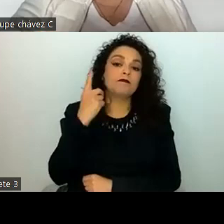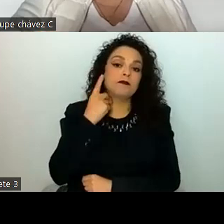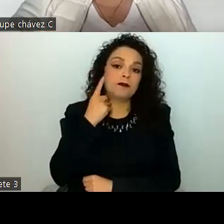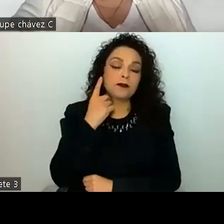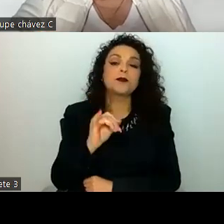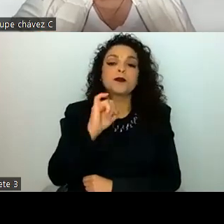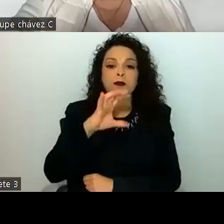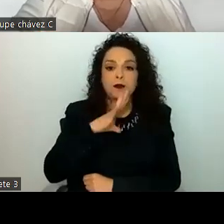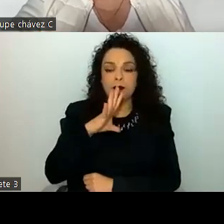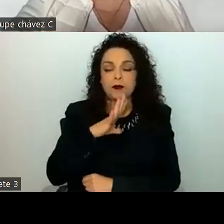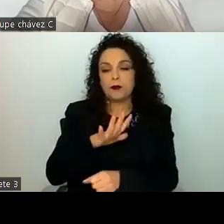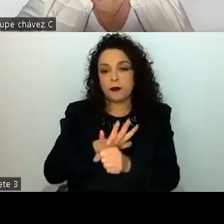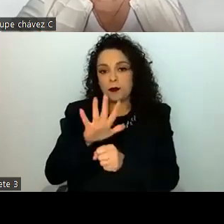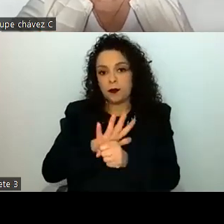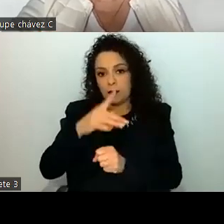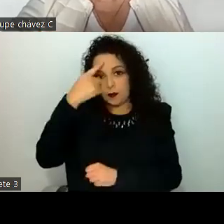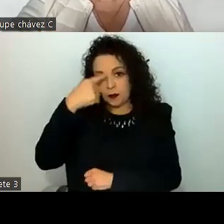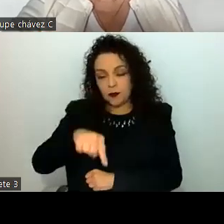tenemos quórum legal.